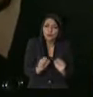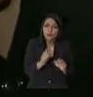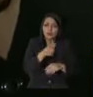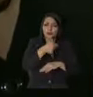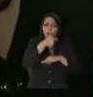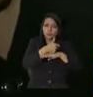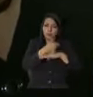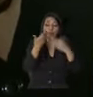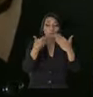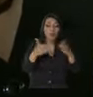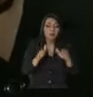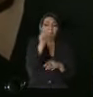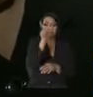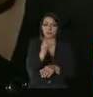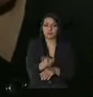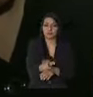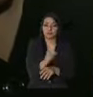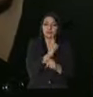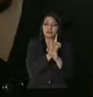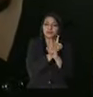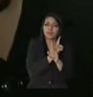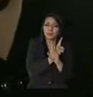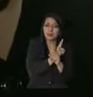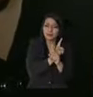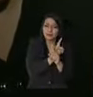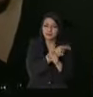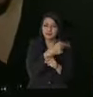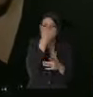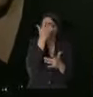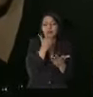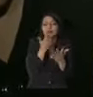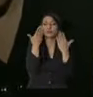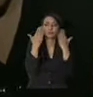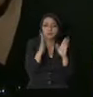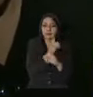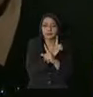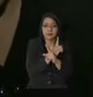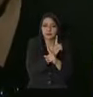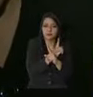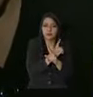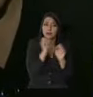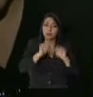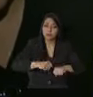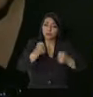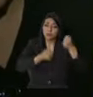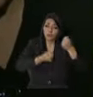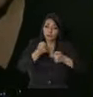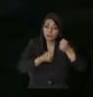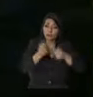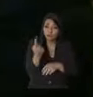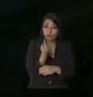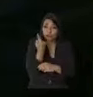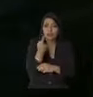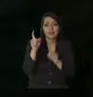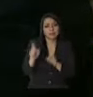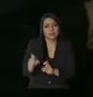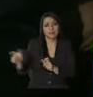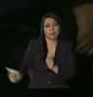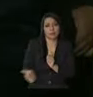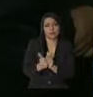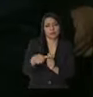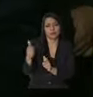cualquier persona con ese tipo de enfermedad o discapacidad debería salir acompañada de una persona. Justicia, porque es